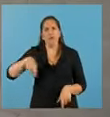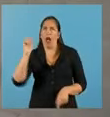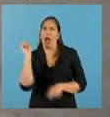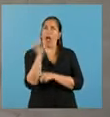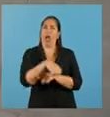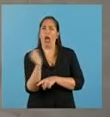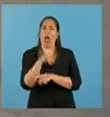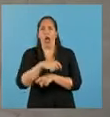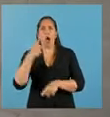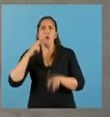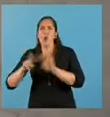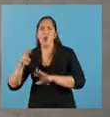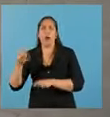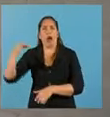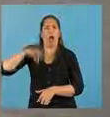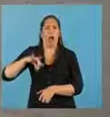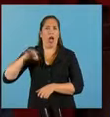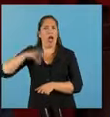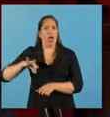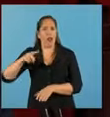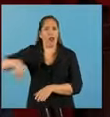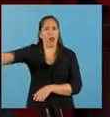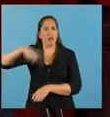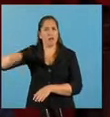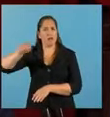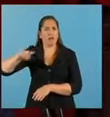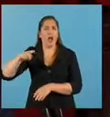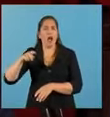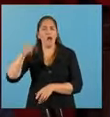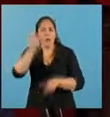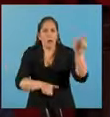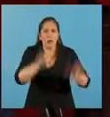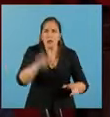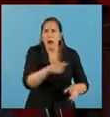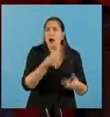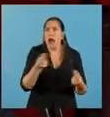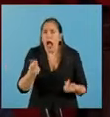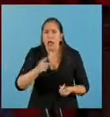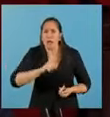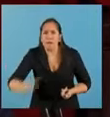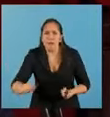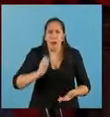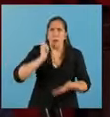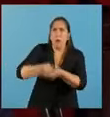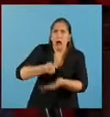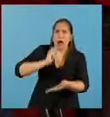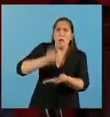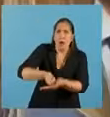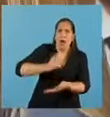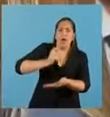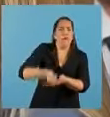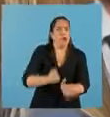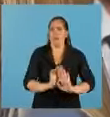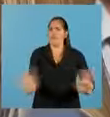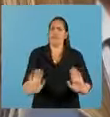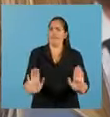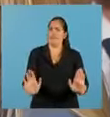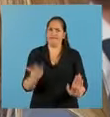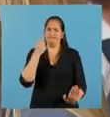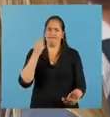preservan su rentabilidad a costa de consumidores condenados a pagar sus excesos preventivos.